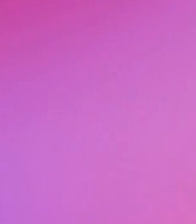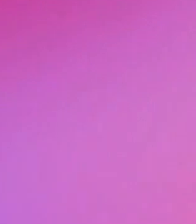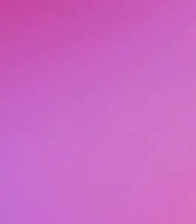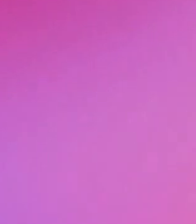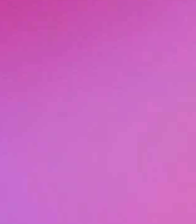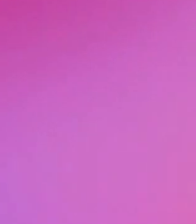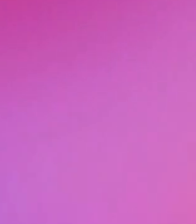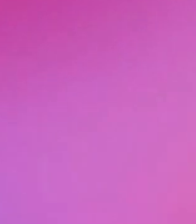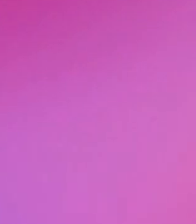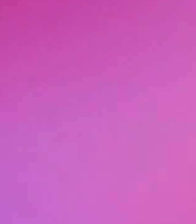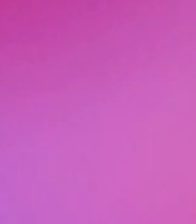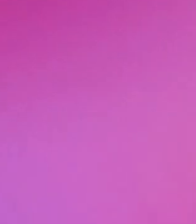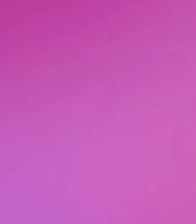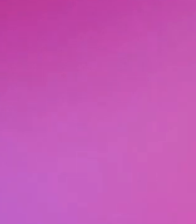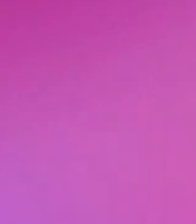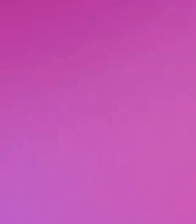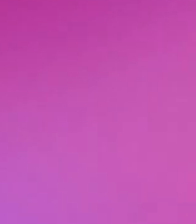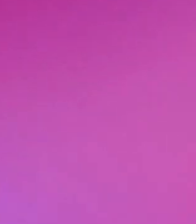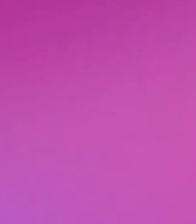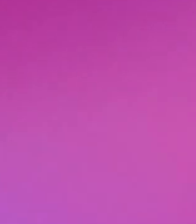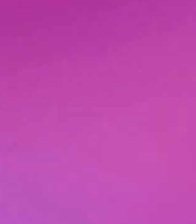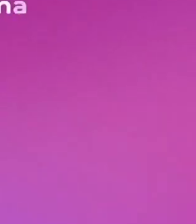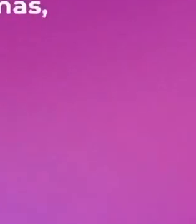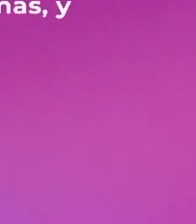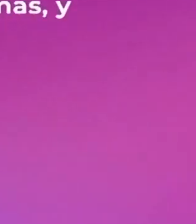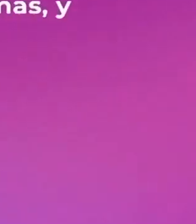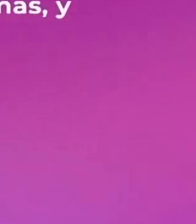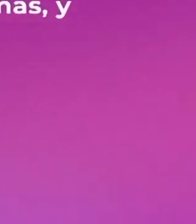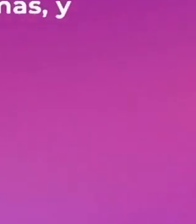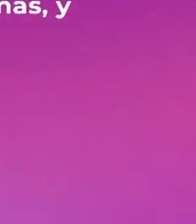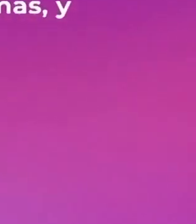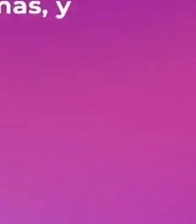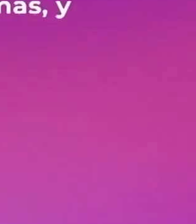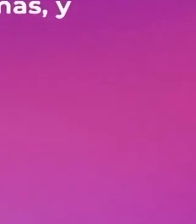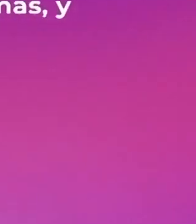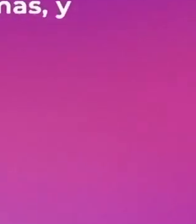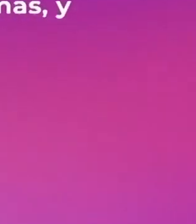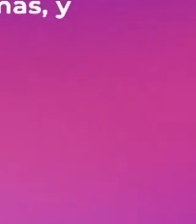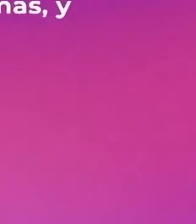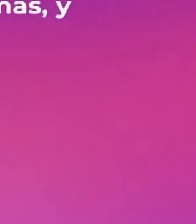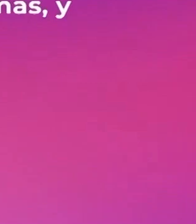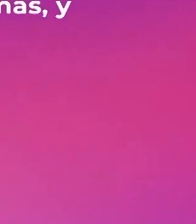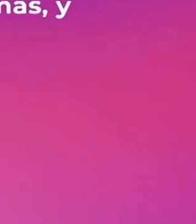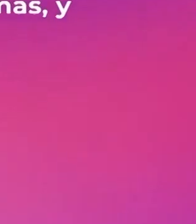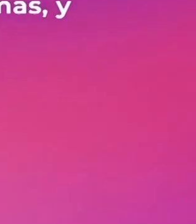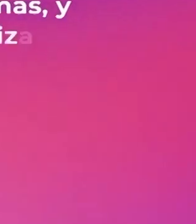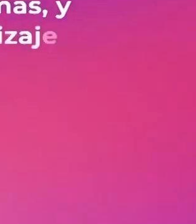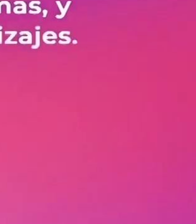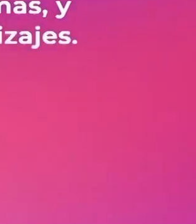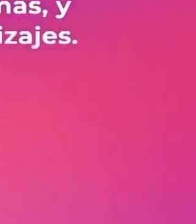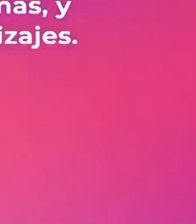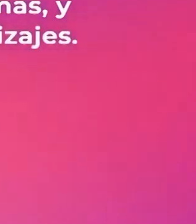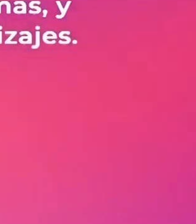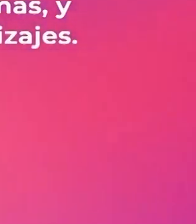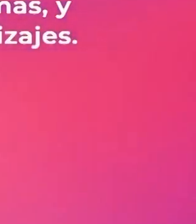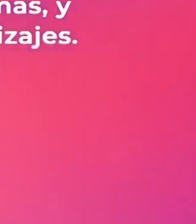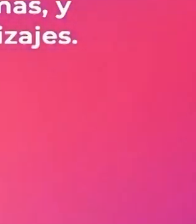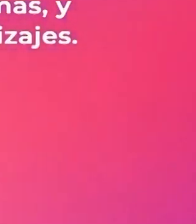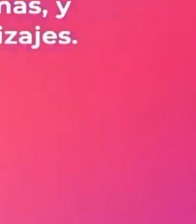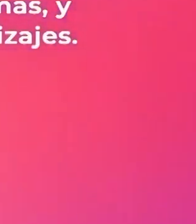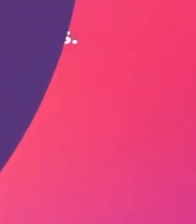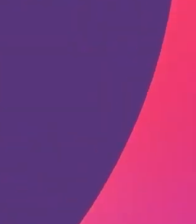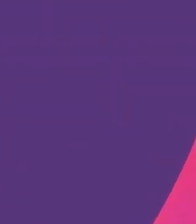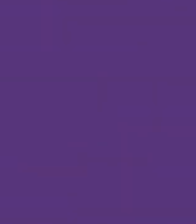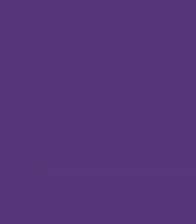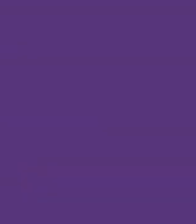aprendeencasa.cep.gov.mx, en donde podrás ver nuevamente los videos de los programas y además encontrarás actividades para fortalecer tus aprendizajes.